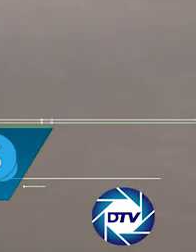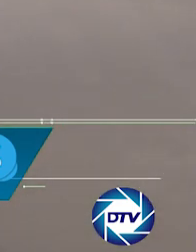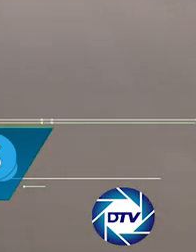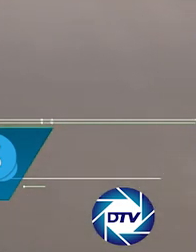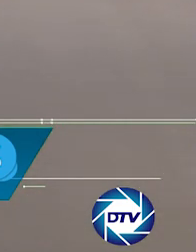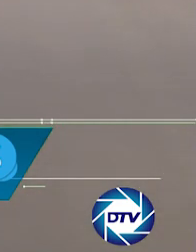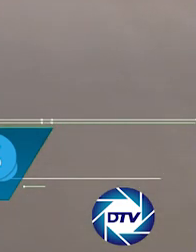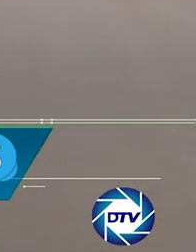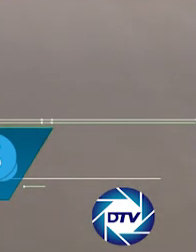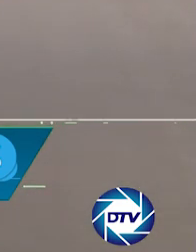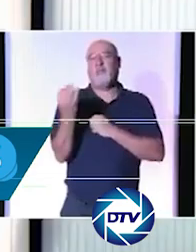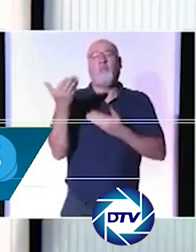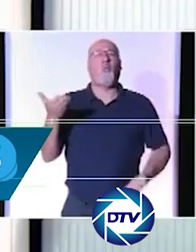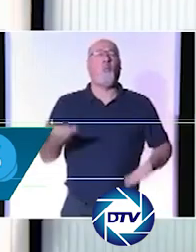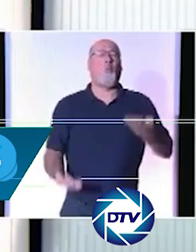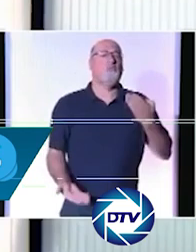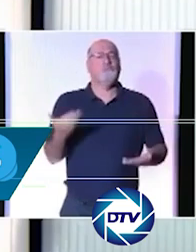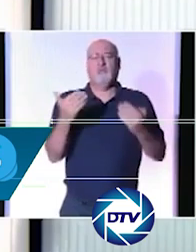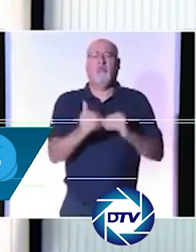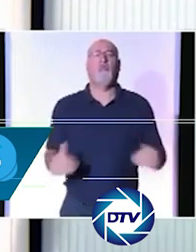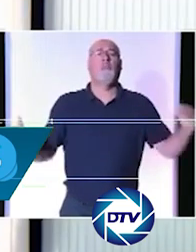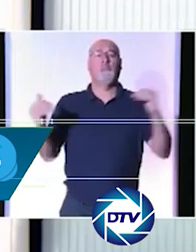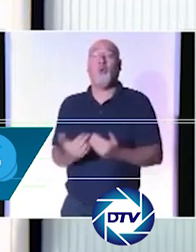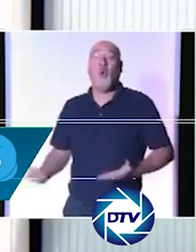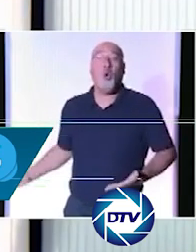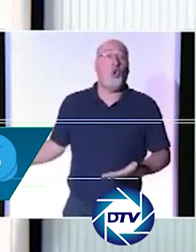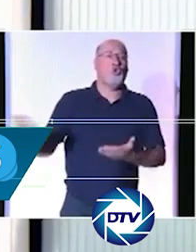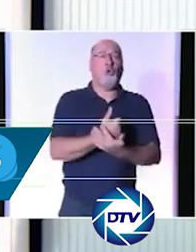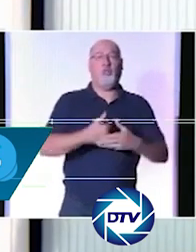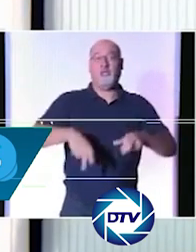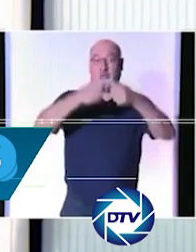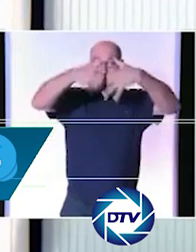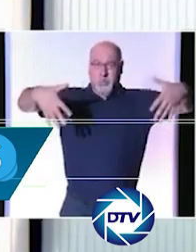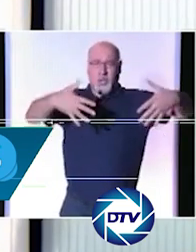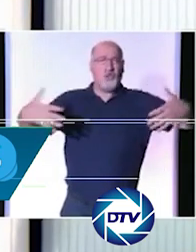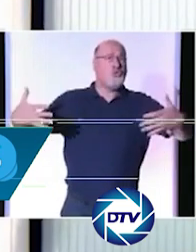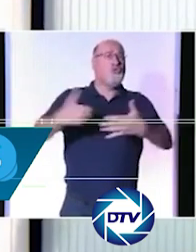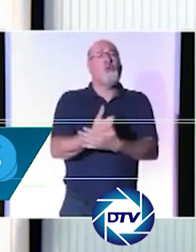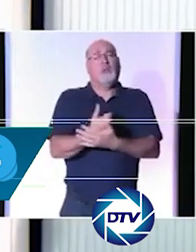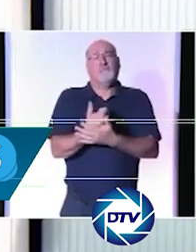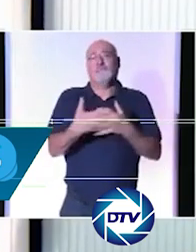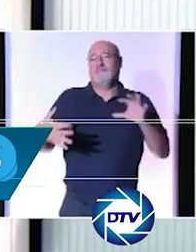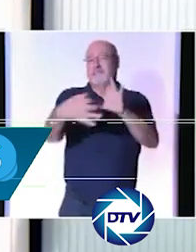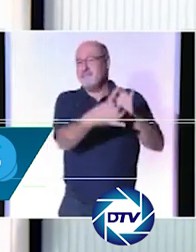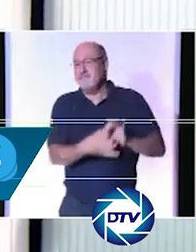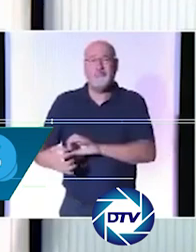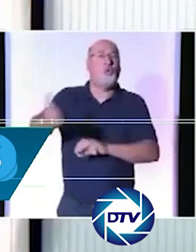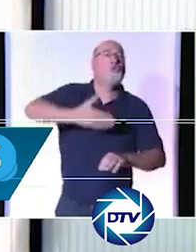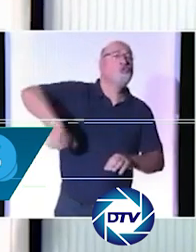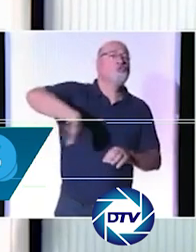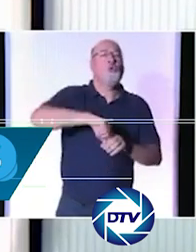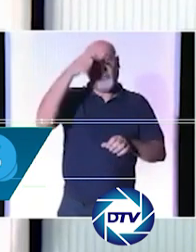instituciones cobrando como ministro del Gobierno de España, diciendo y haciendo estas cosas, diciendo